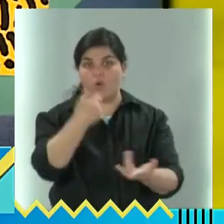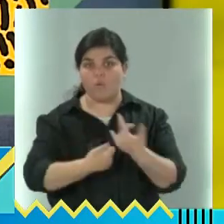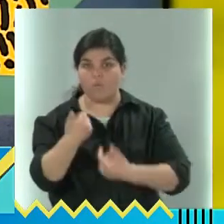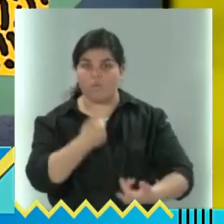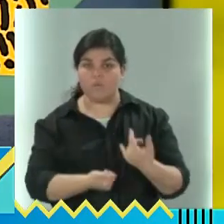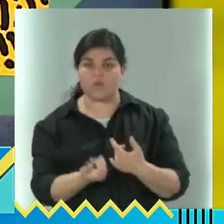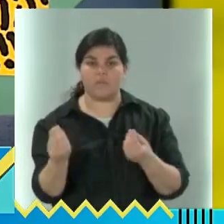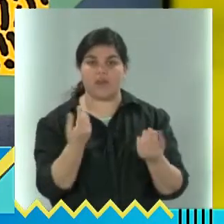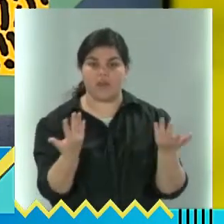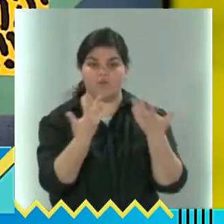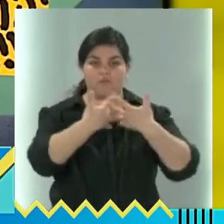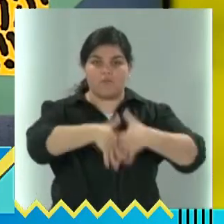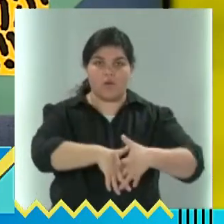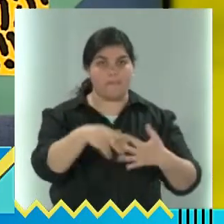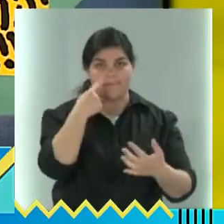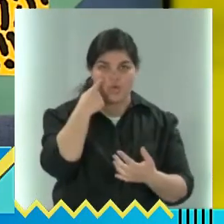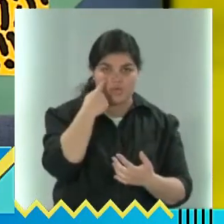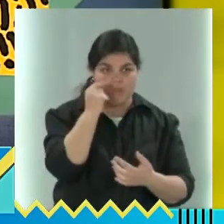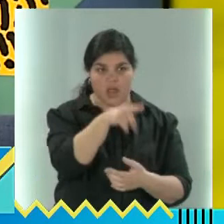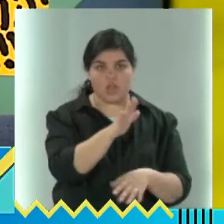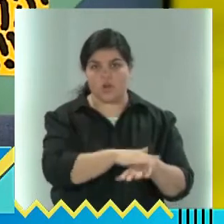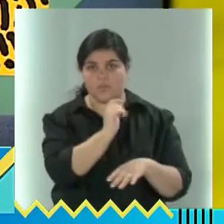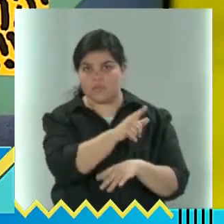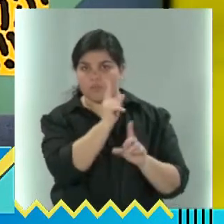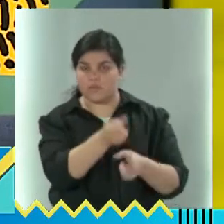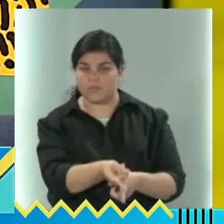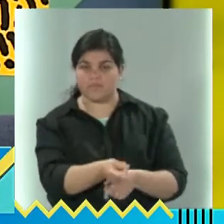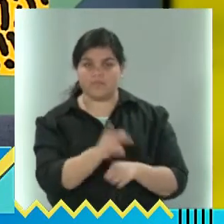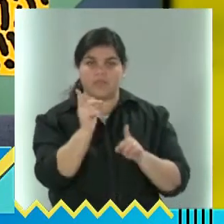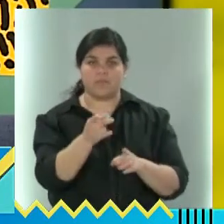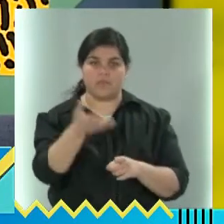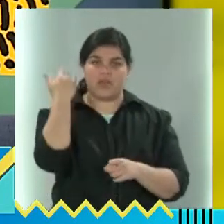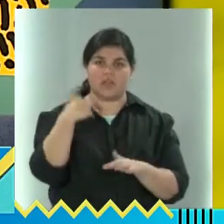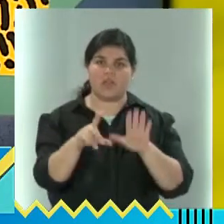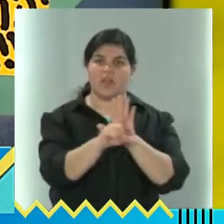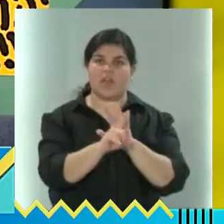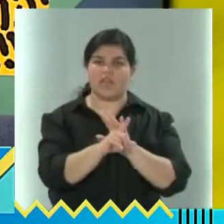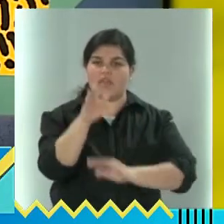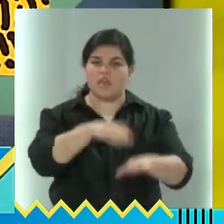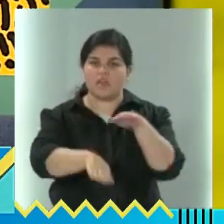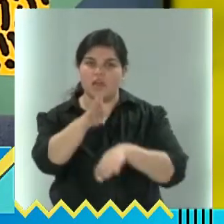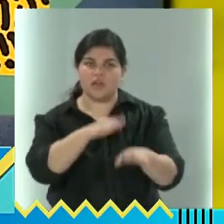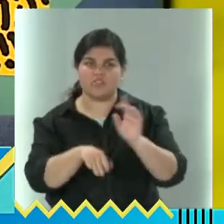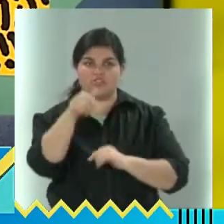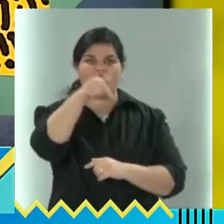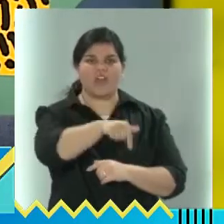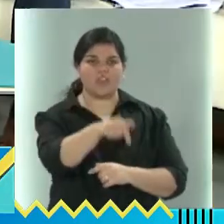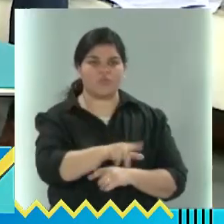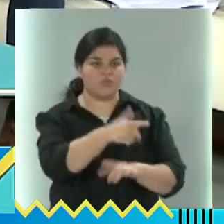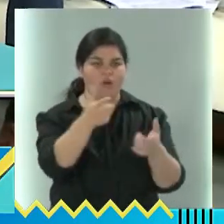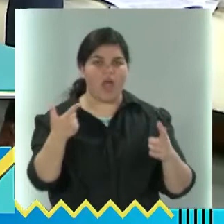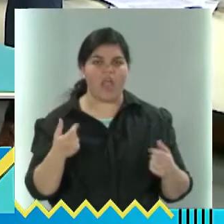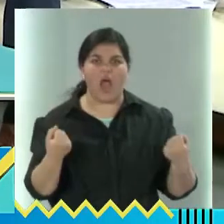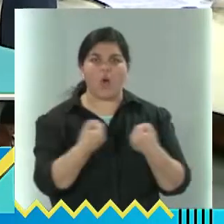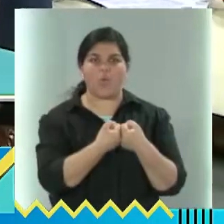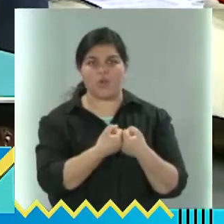de engranar a los municipios. Muchas veces, como la anterior ley de tránsito o esto, se ha sacado sin el consenso de los municipios,